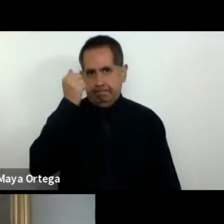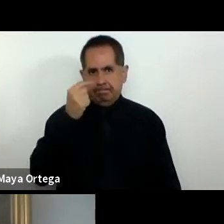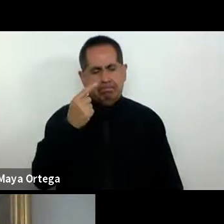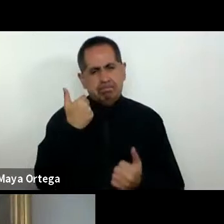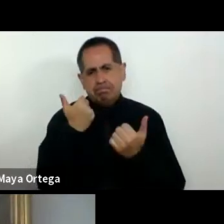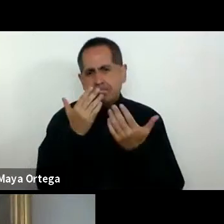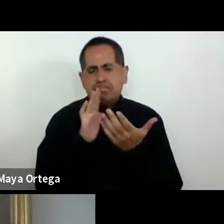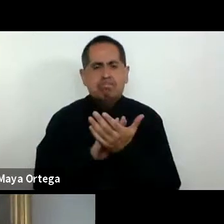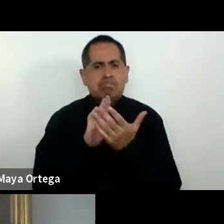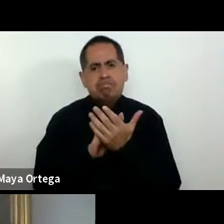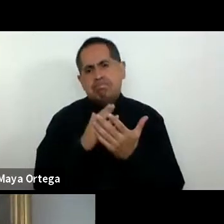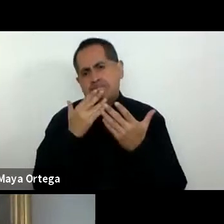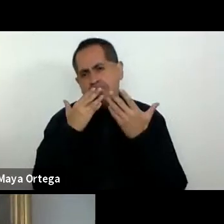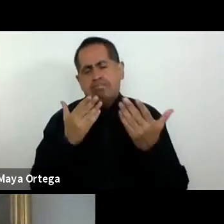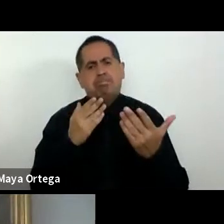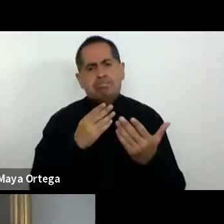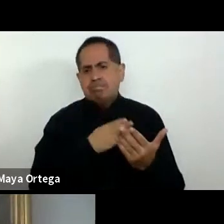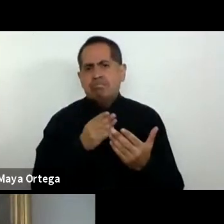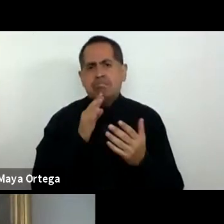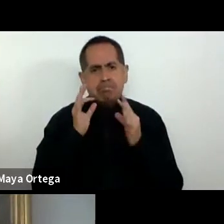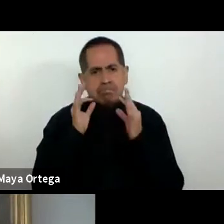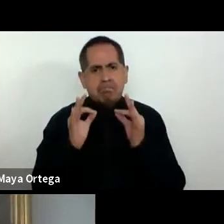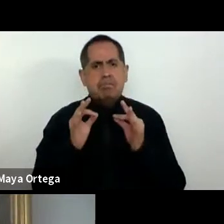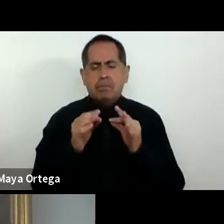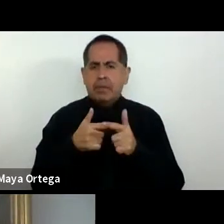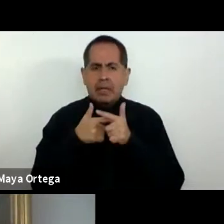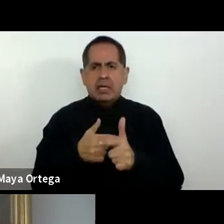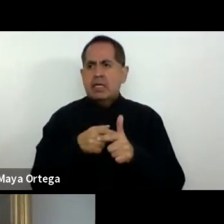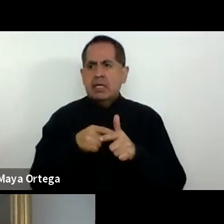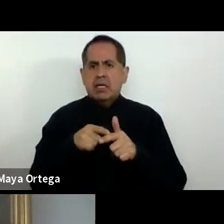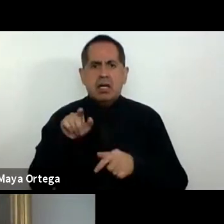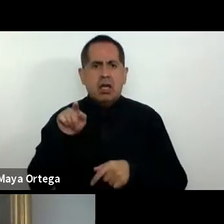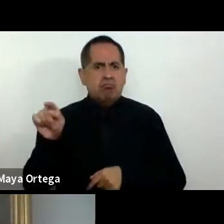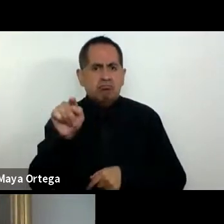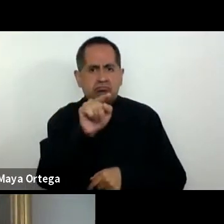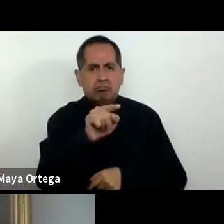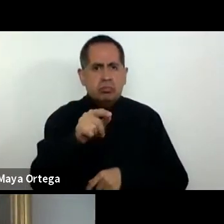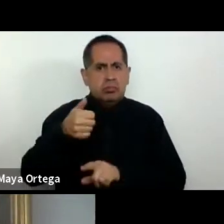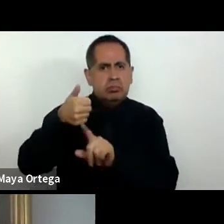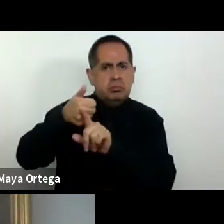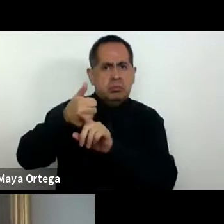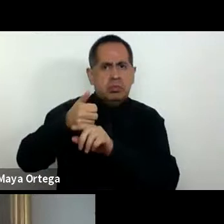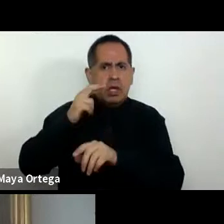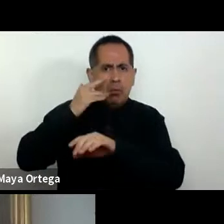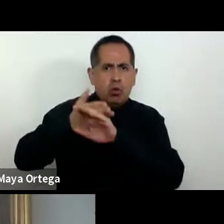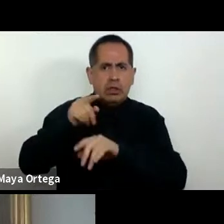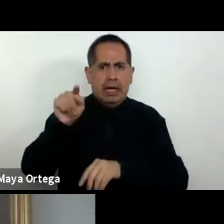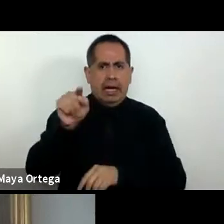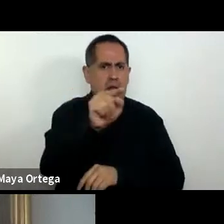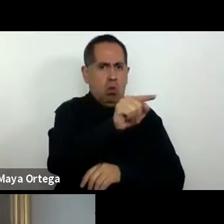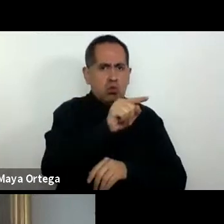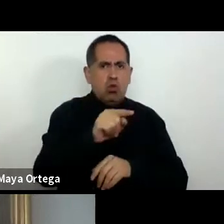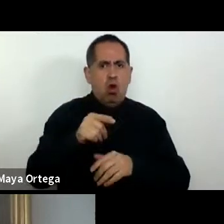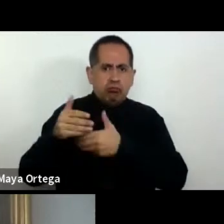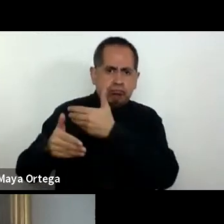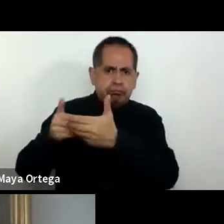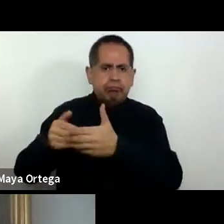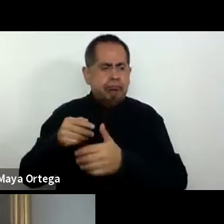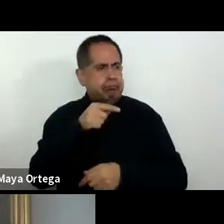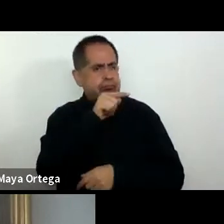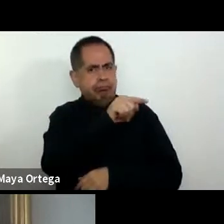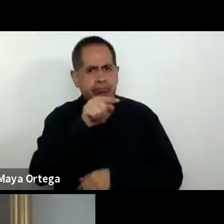celebro enormemente que sigamos accionando cada quien desde su ámbito de competencia, desde